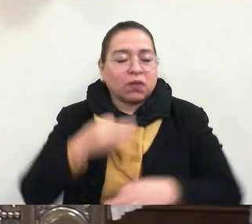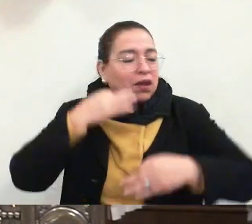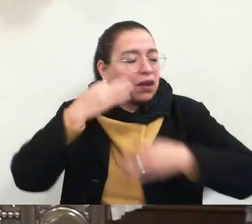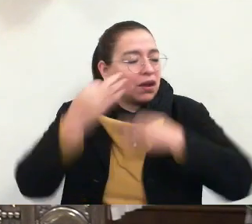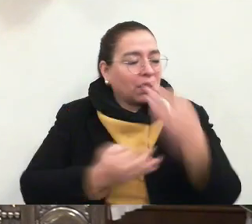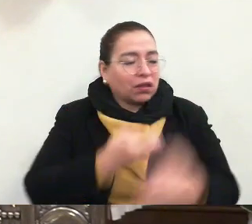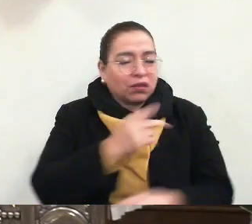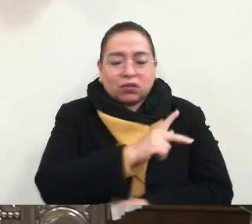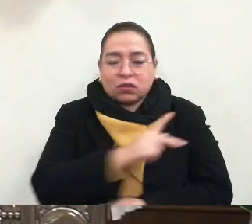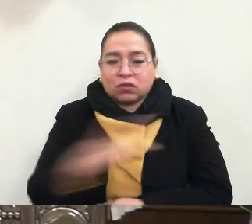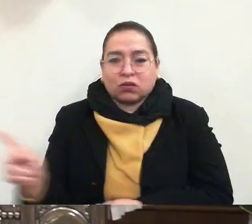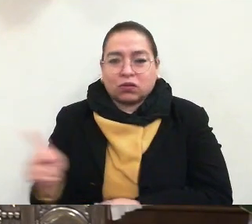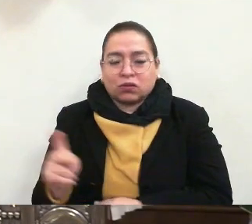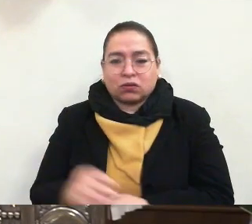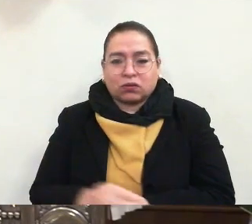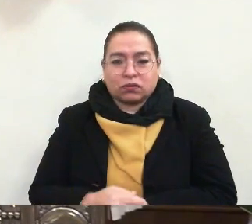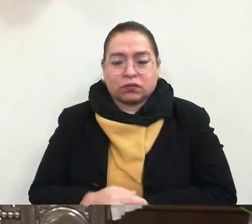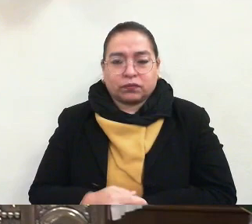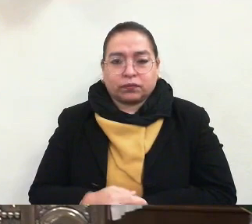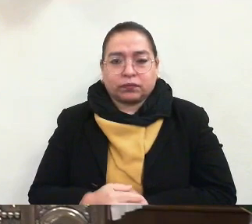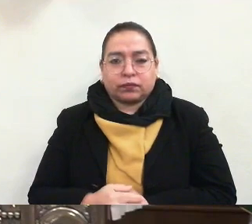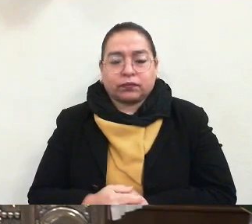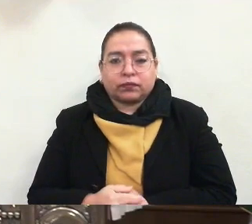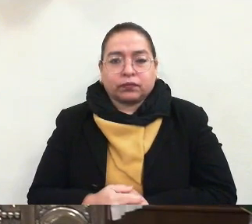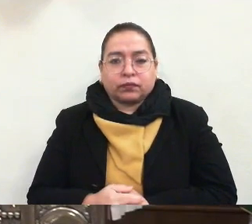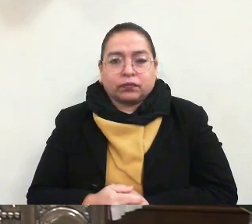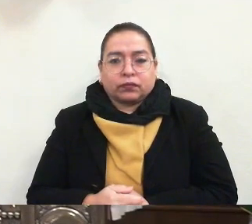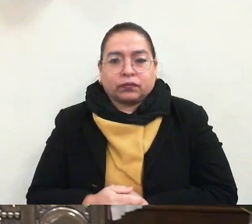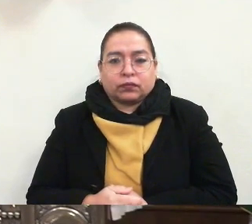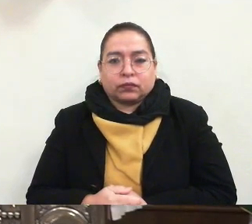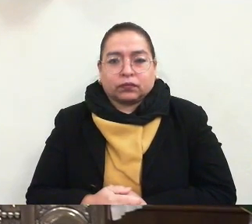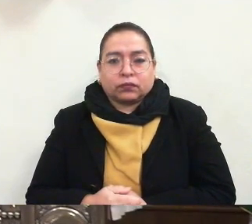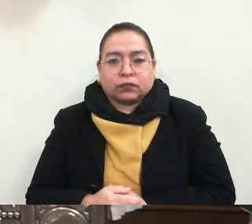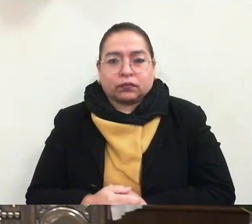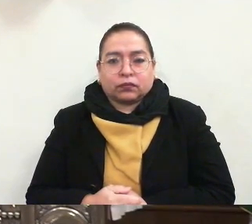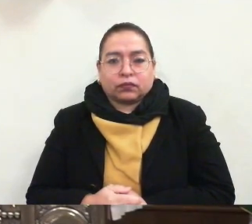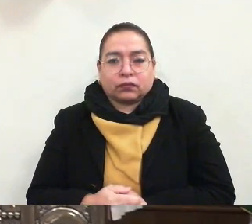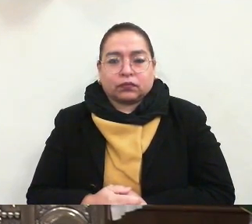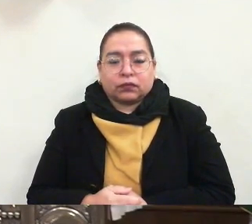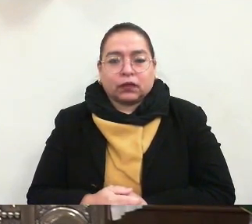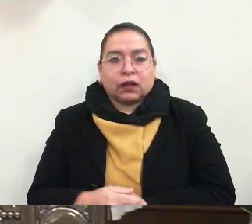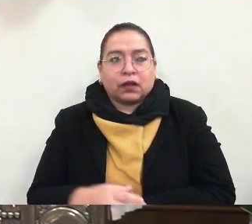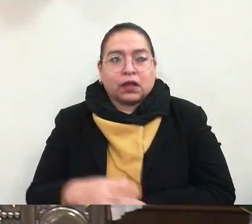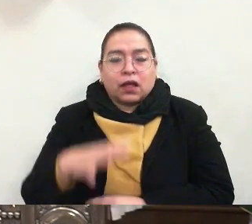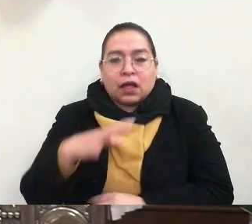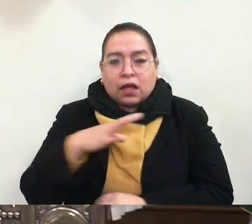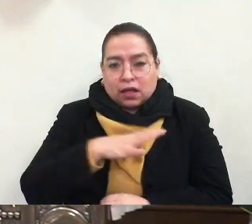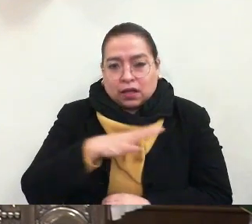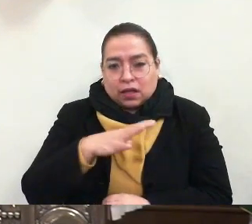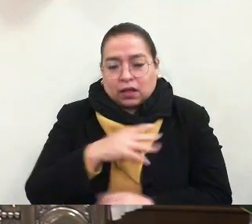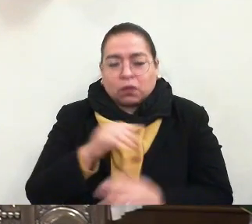Siempre en la sociedad se van dando exclusiones.